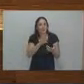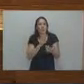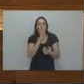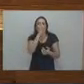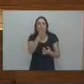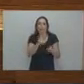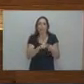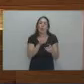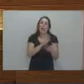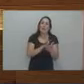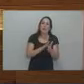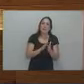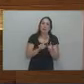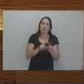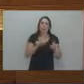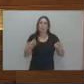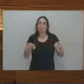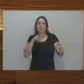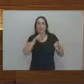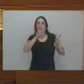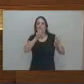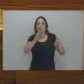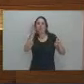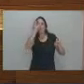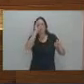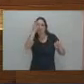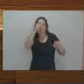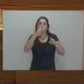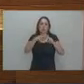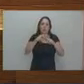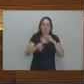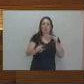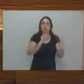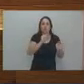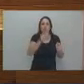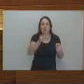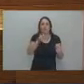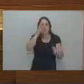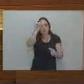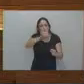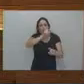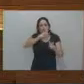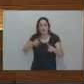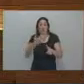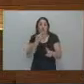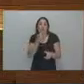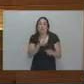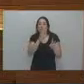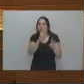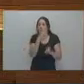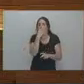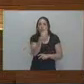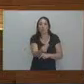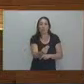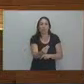discutir utilizando criterios científicos, políticos y escuchando a la ciudadanía. Y cuando hablamos de la alta velocidad, insistimos, nuestra